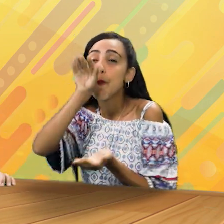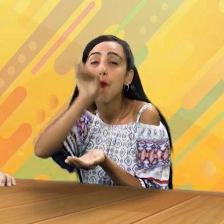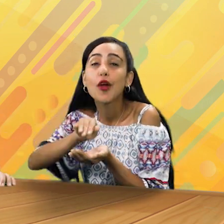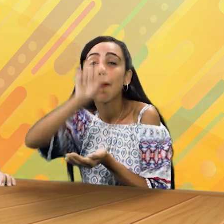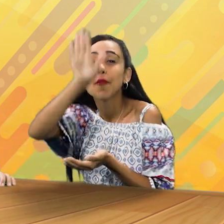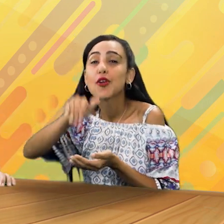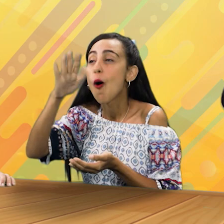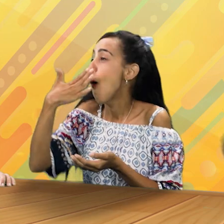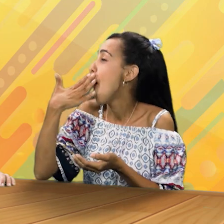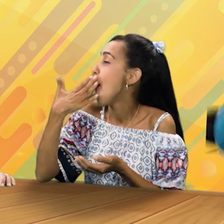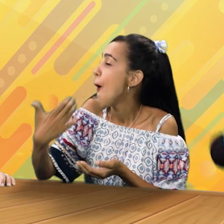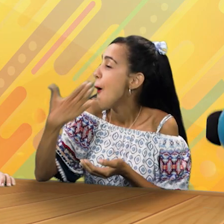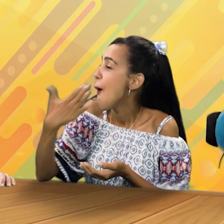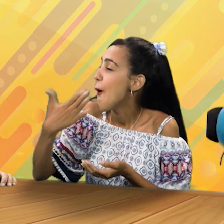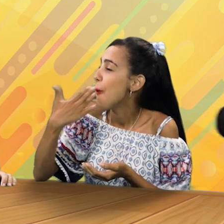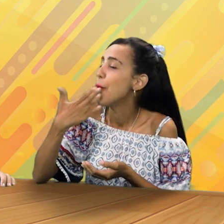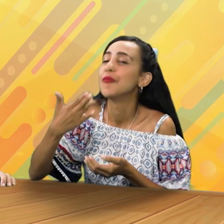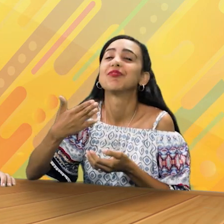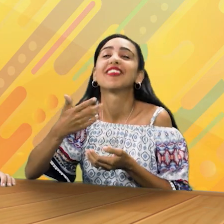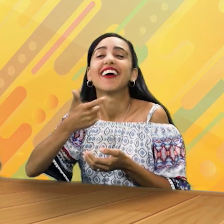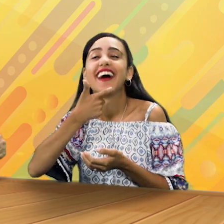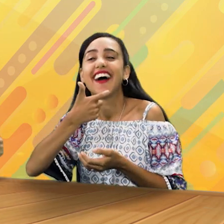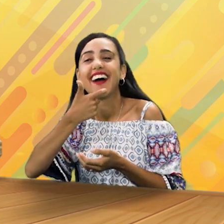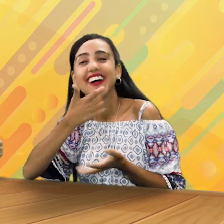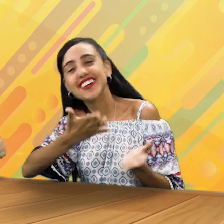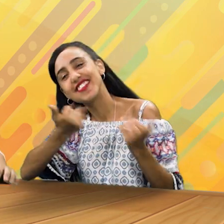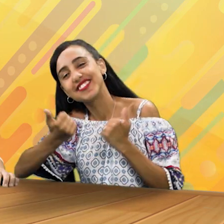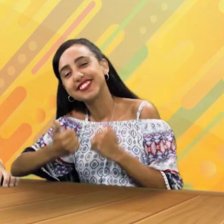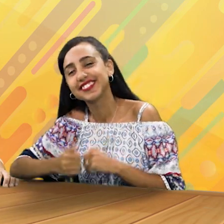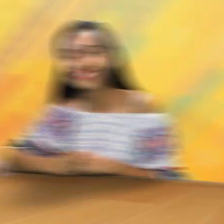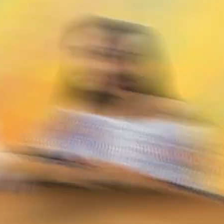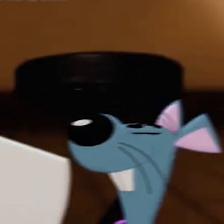pintor? ¡Maravillosísimo!